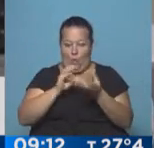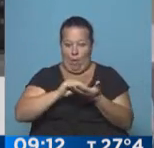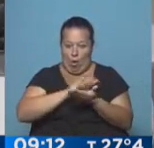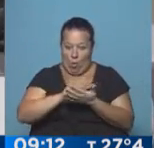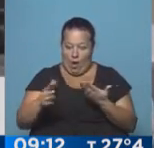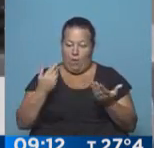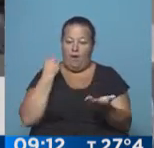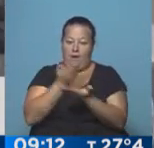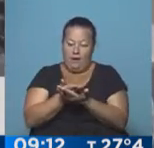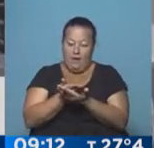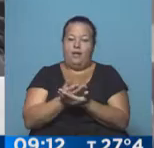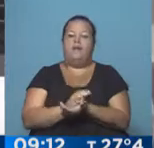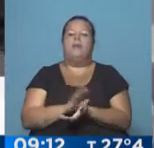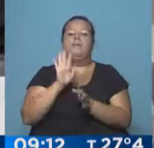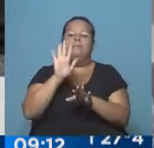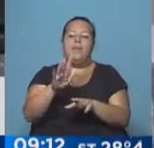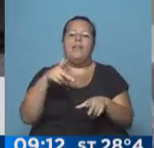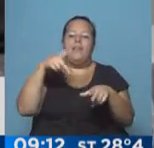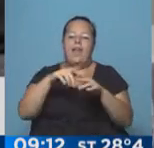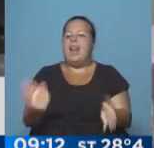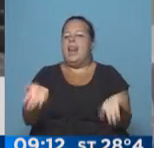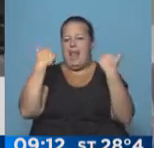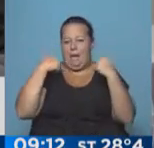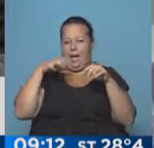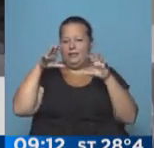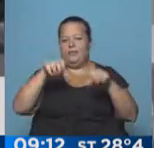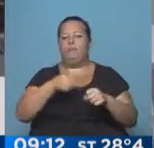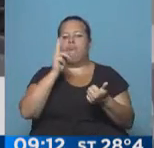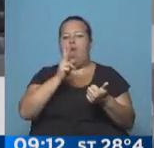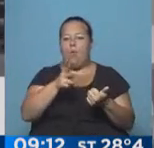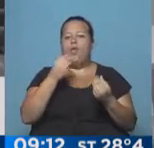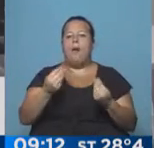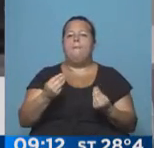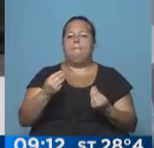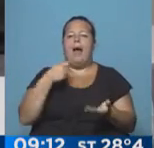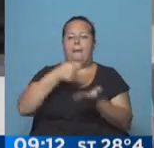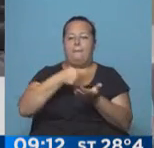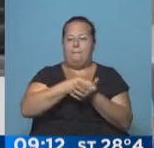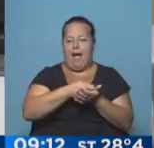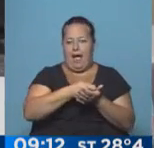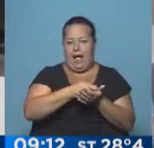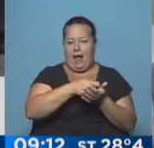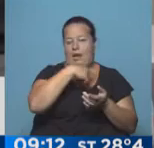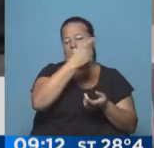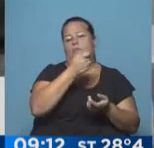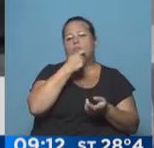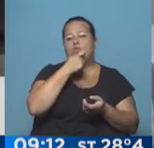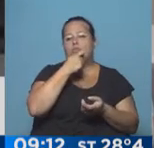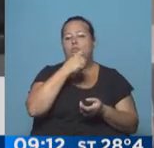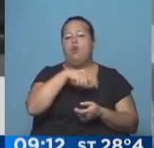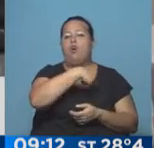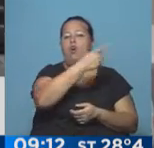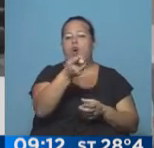de abogados que lo asiste el pedido del del levantamiento de estas restricciones para pagar por ejemplo a